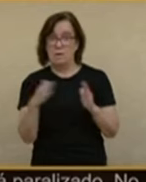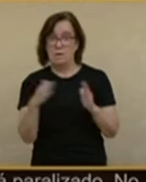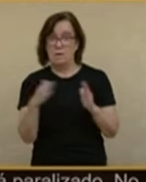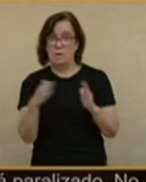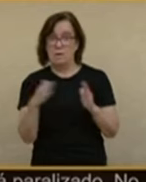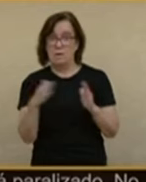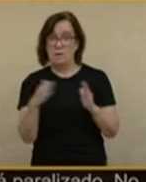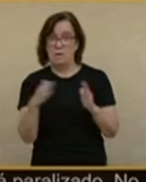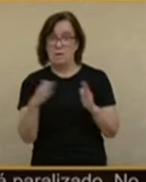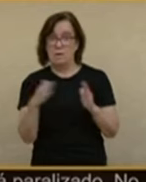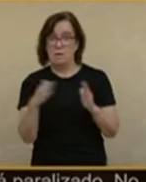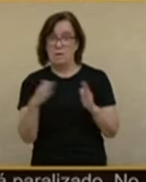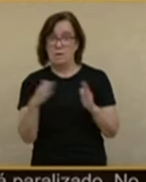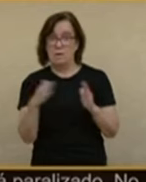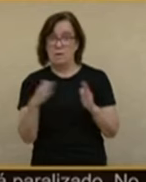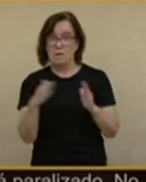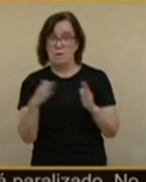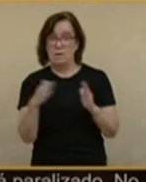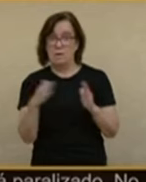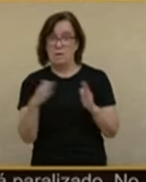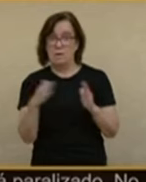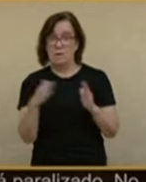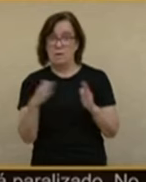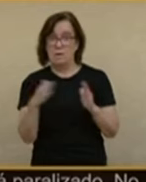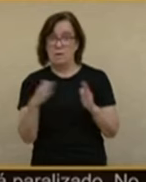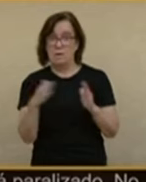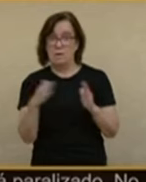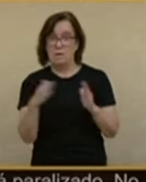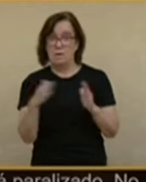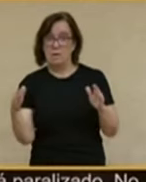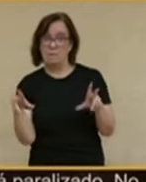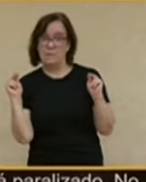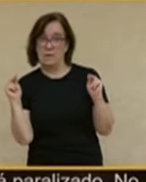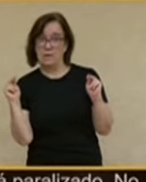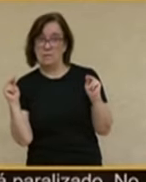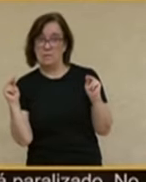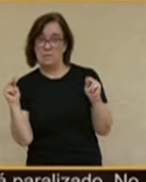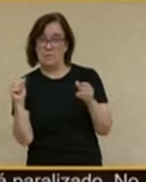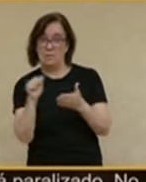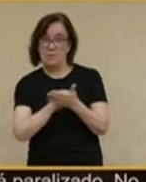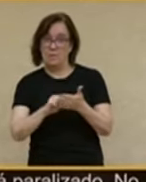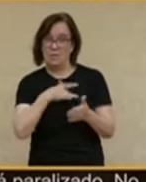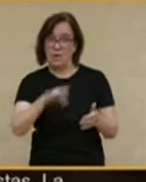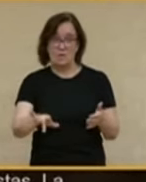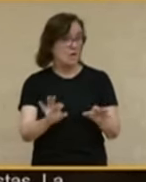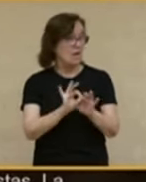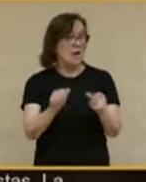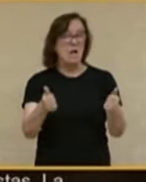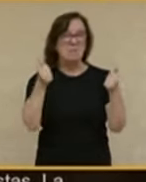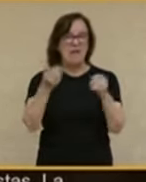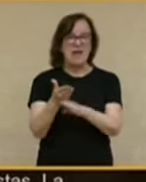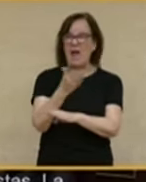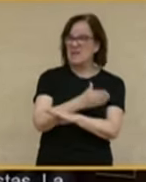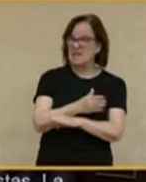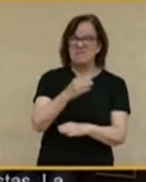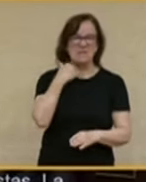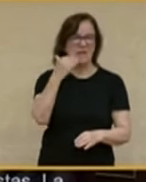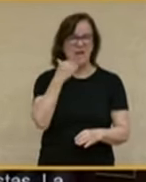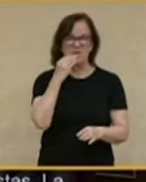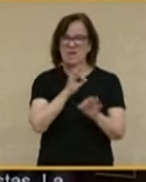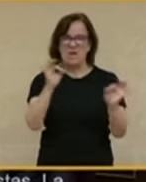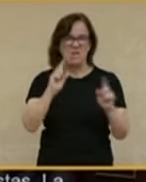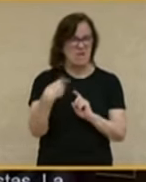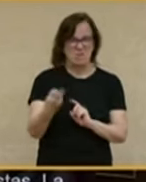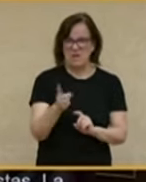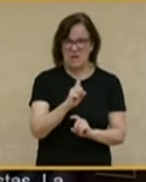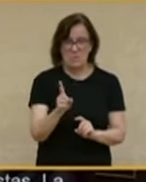No sé, te lo dejo ahí. De eso hablaremos en otro vídeo, pero seguimos. La amnistía. No ha habido nada más antes y muy probablemente no habrá nada